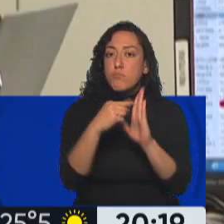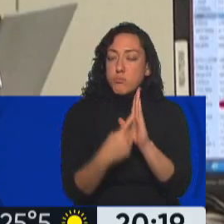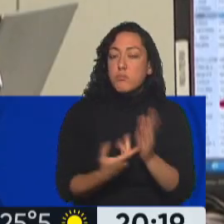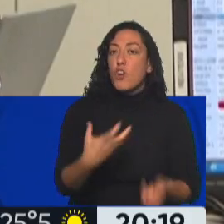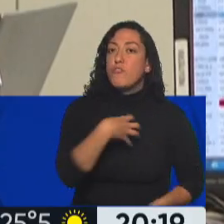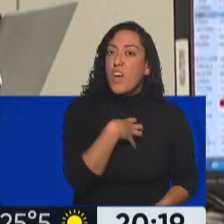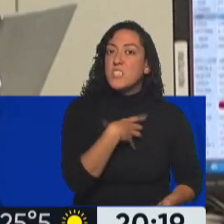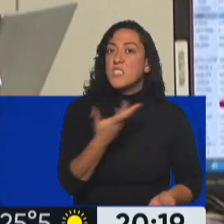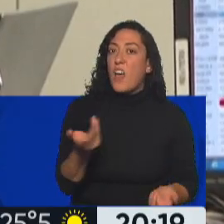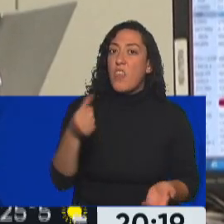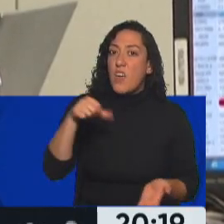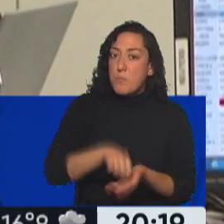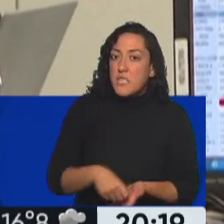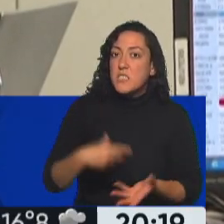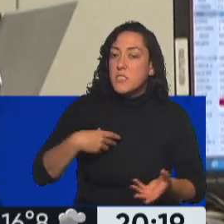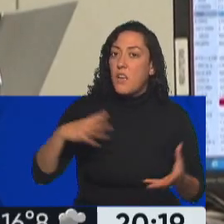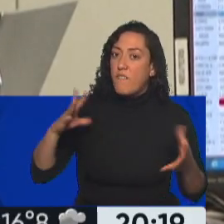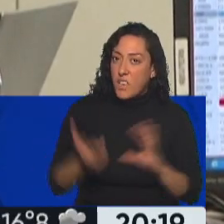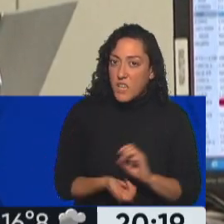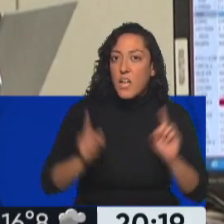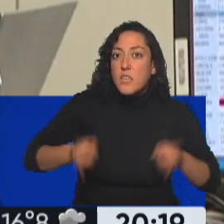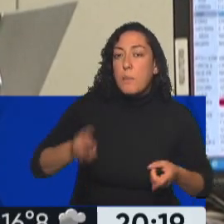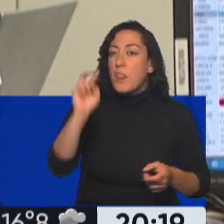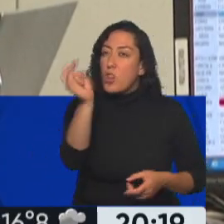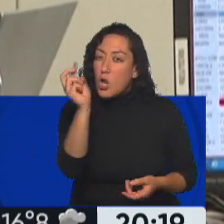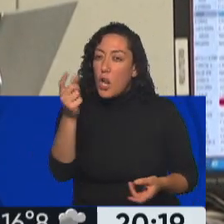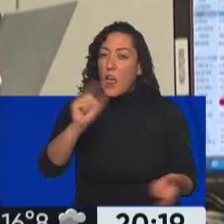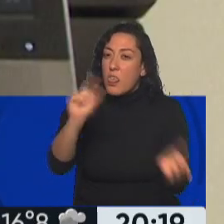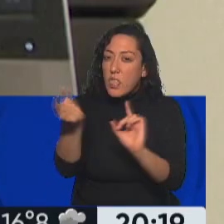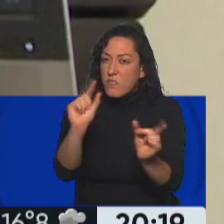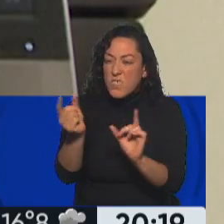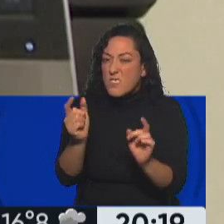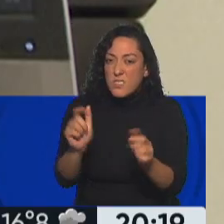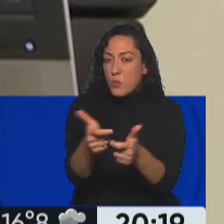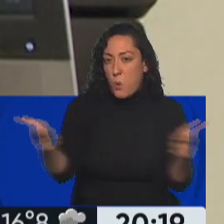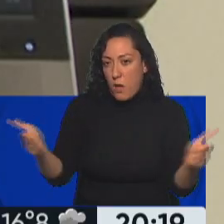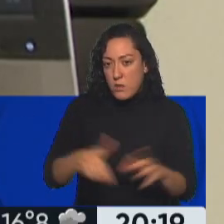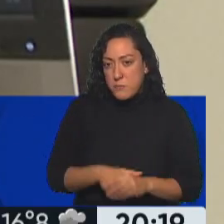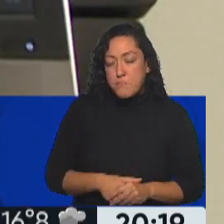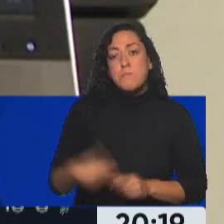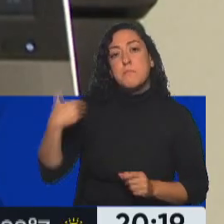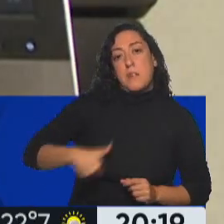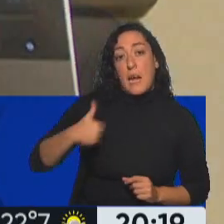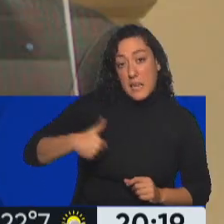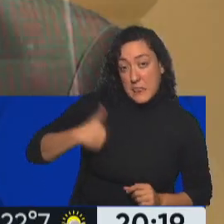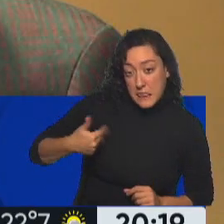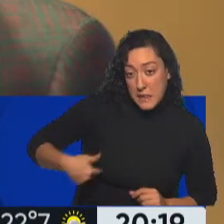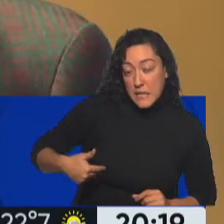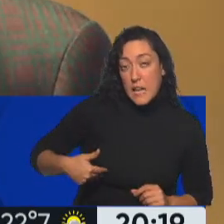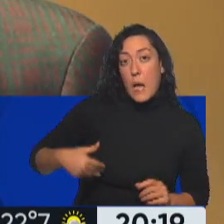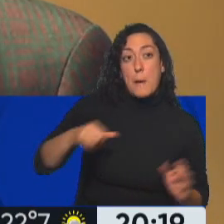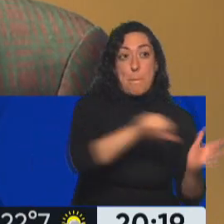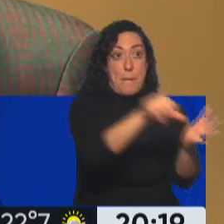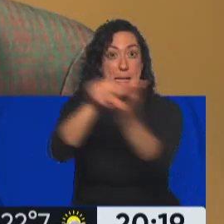país. En cuanto a la cotización del dólar, cree que no habrá grandes sobresaltos. Argentina, vista desde el exterior,